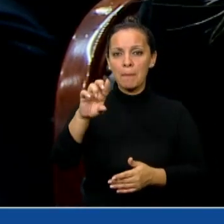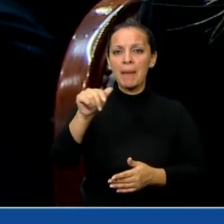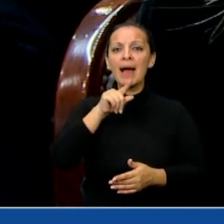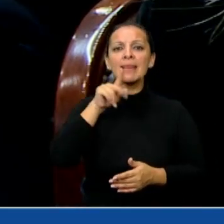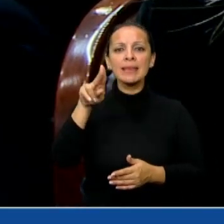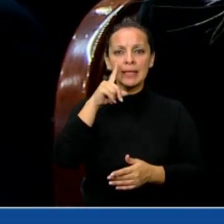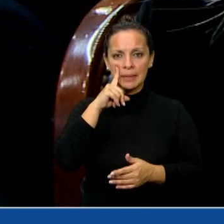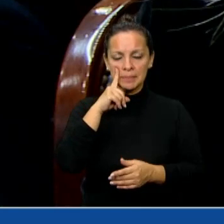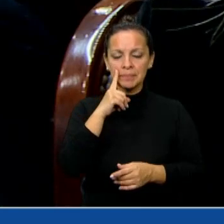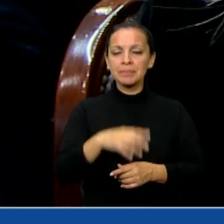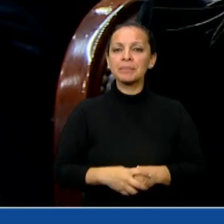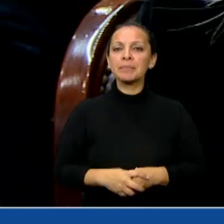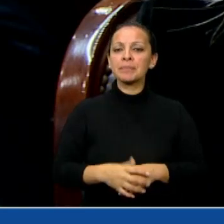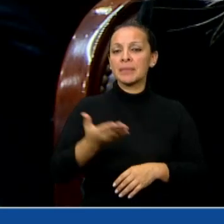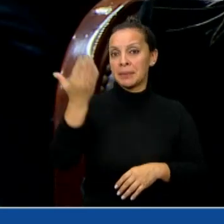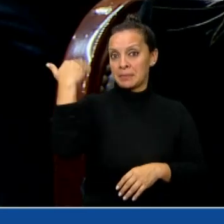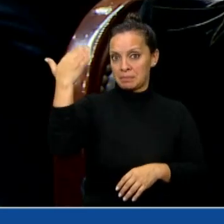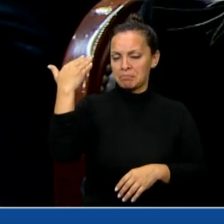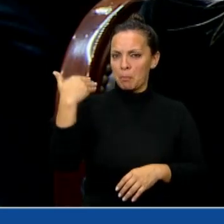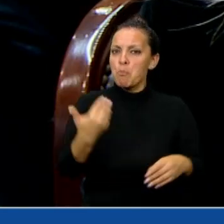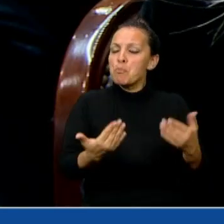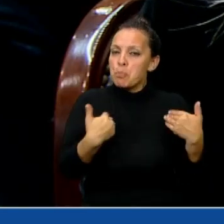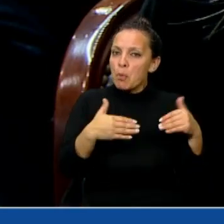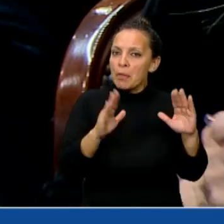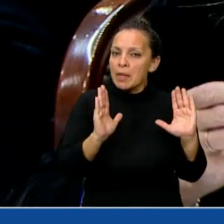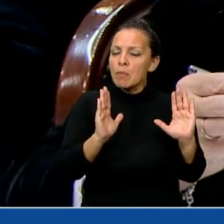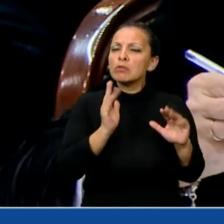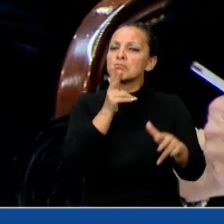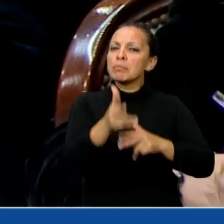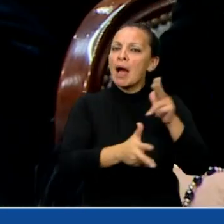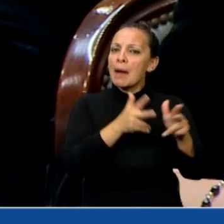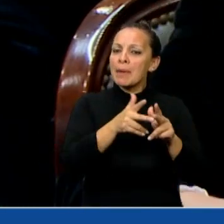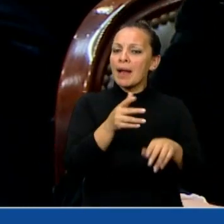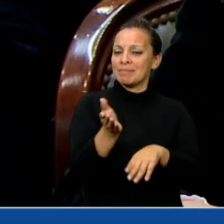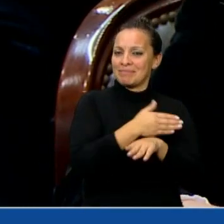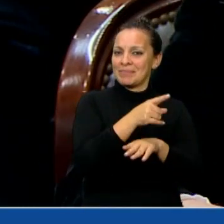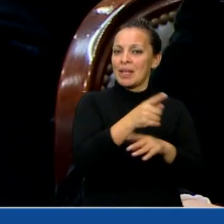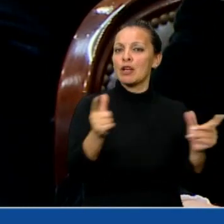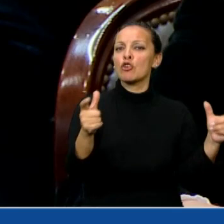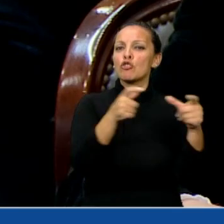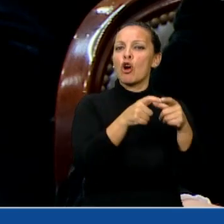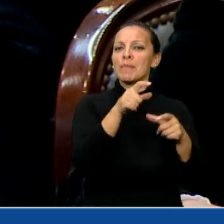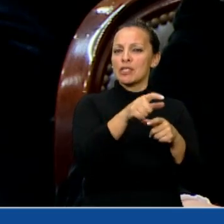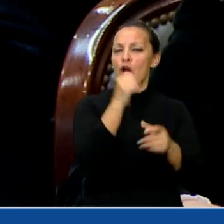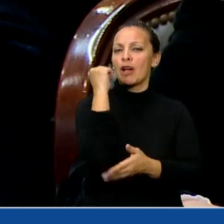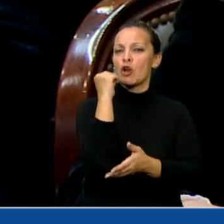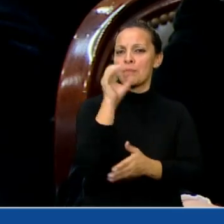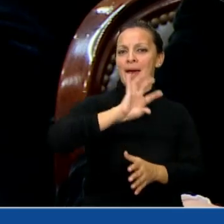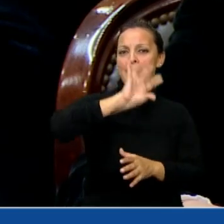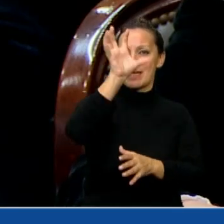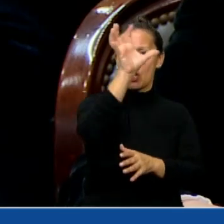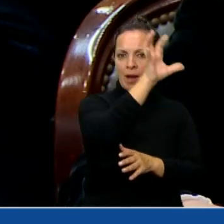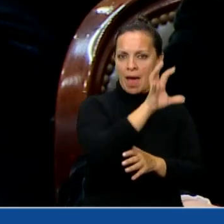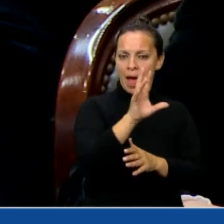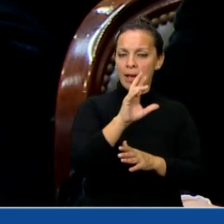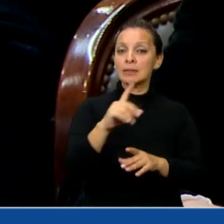tuvimos la oportunidad de abordar esta temática en la Comisión de Economías Regionales en presencia